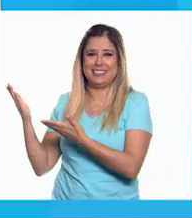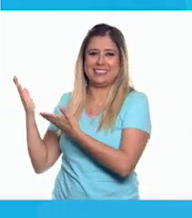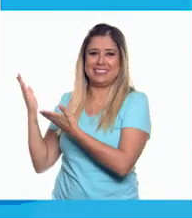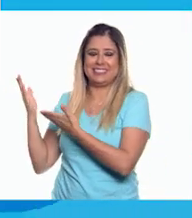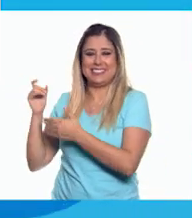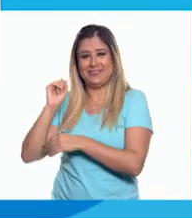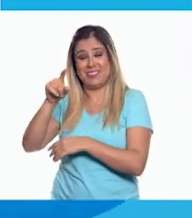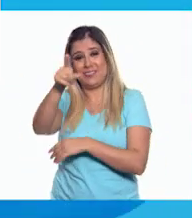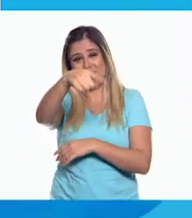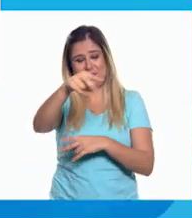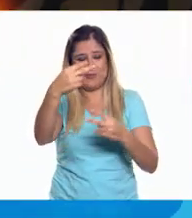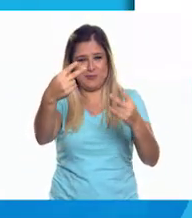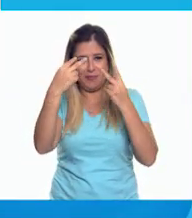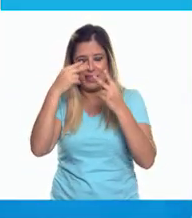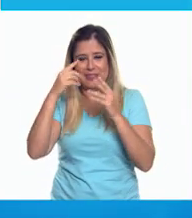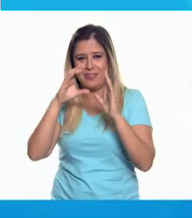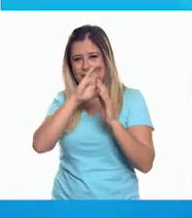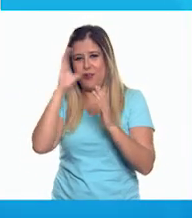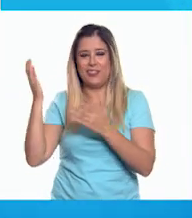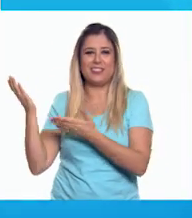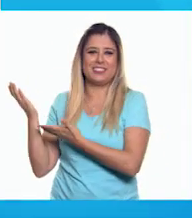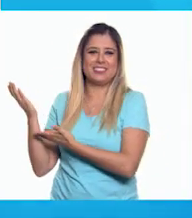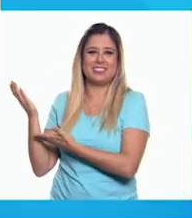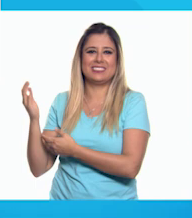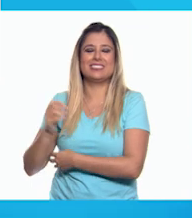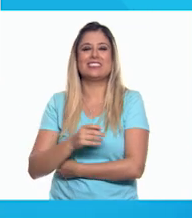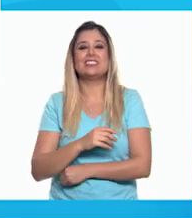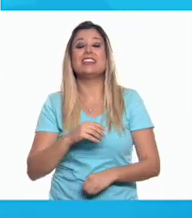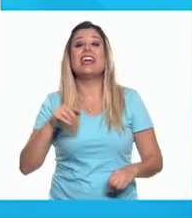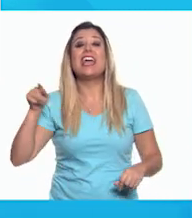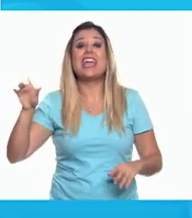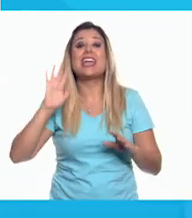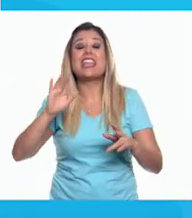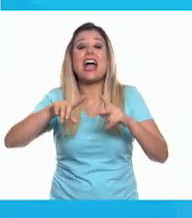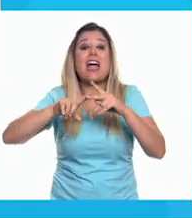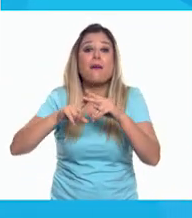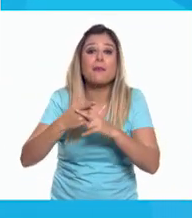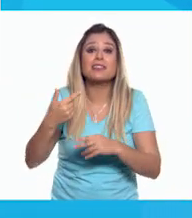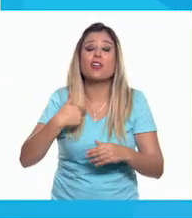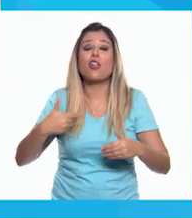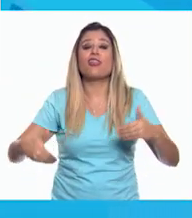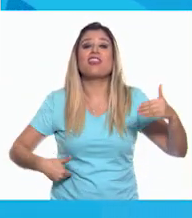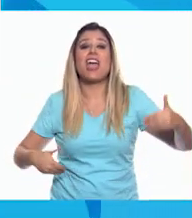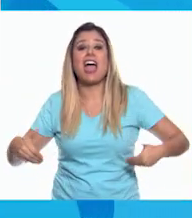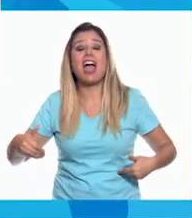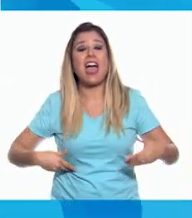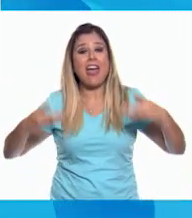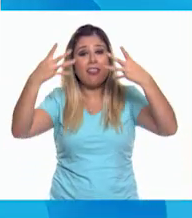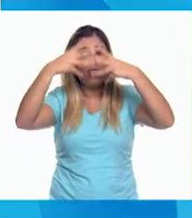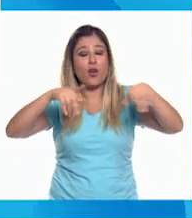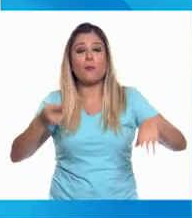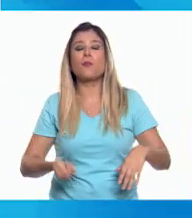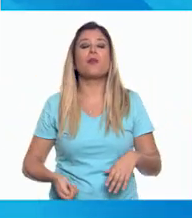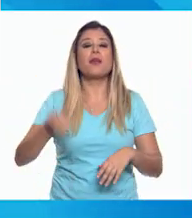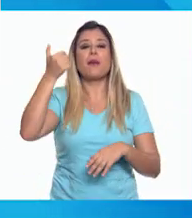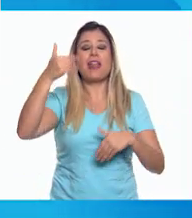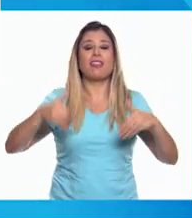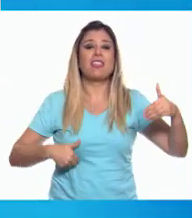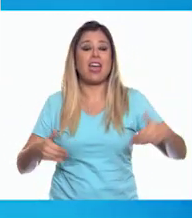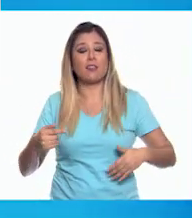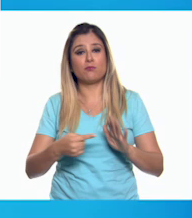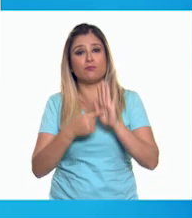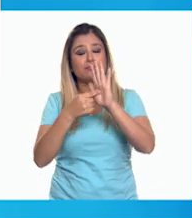a todas las niñas y niños en casa. A ver, ahí está esta última. Aquí ya empezaba a hacer teatro. Esta fue mi primera obra de teatro